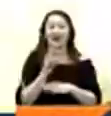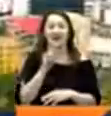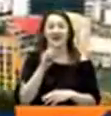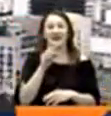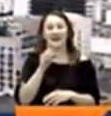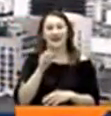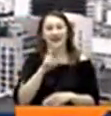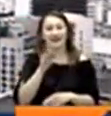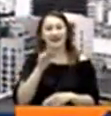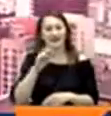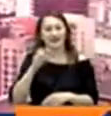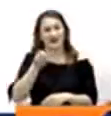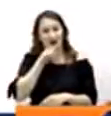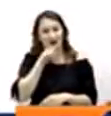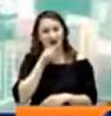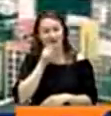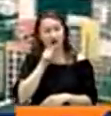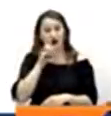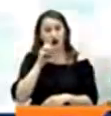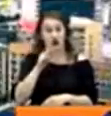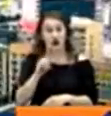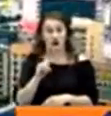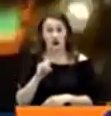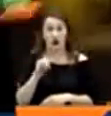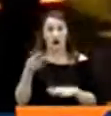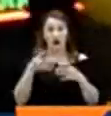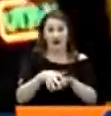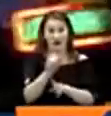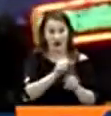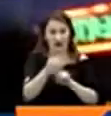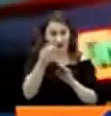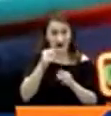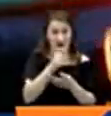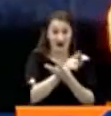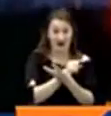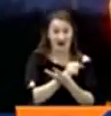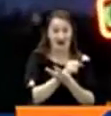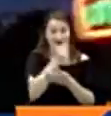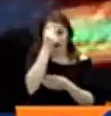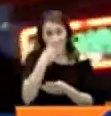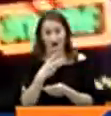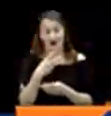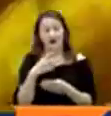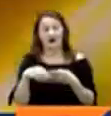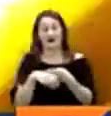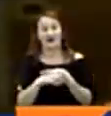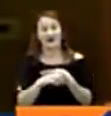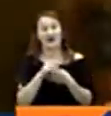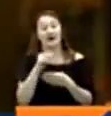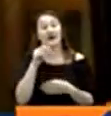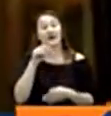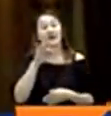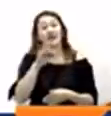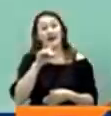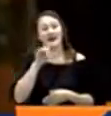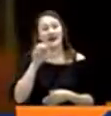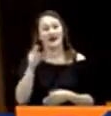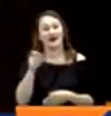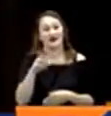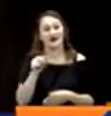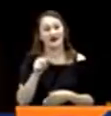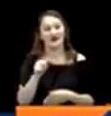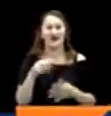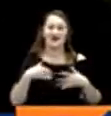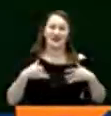www.rtvcnoticias.com y en nuestras redes sociales nos encuentran muy fácil. Vayan ya mismo en Twitter, Facebook, Instagram y Telegram como RTVC Noticias. Que